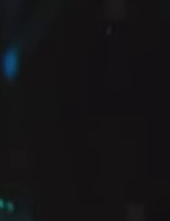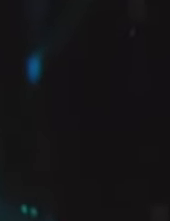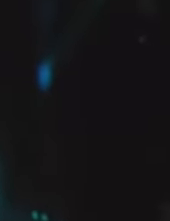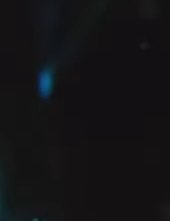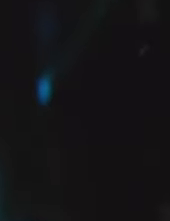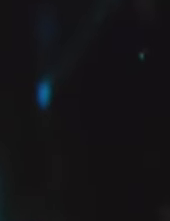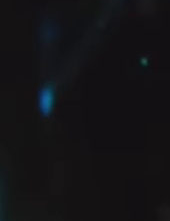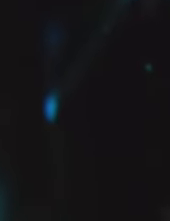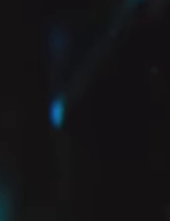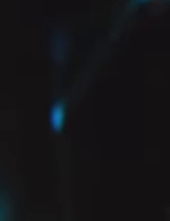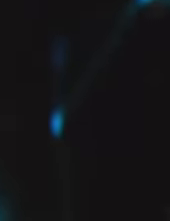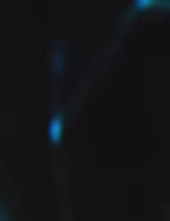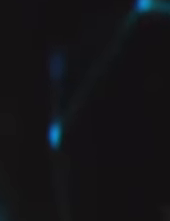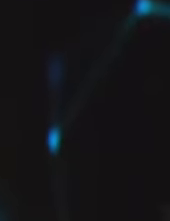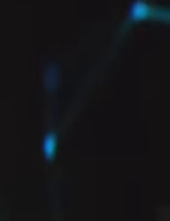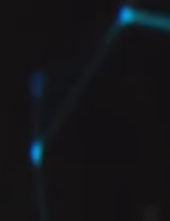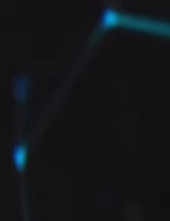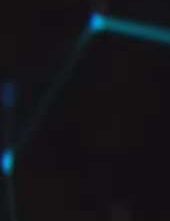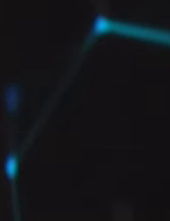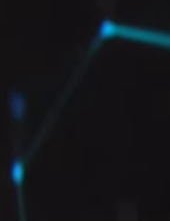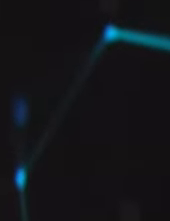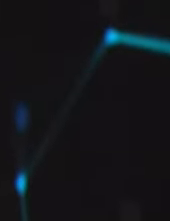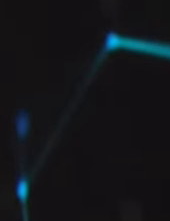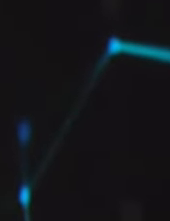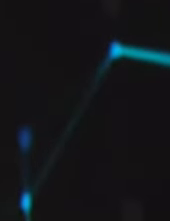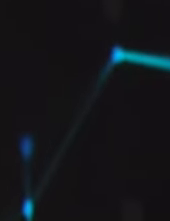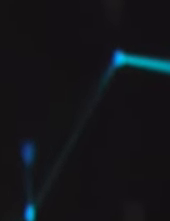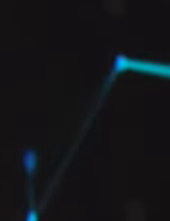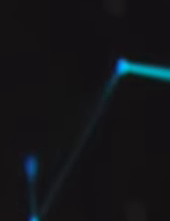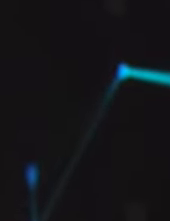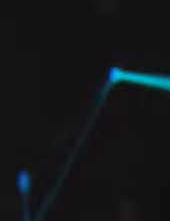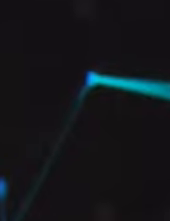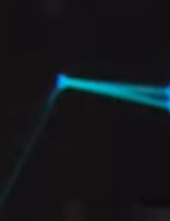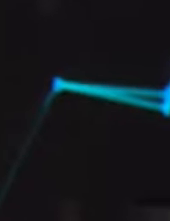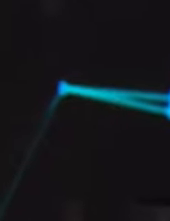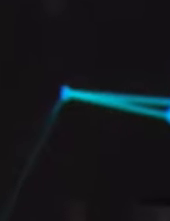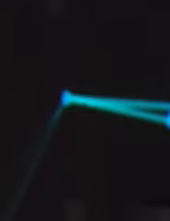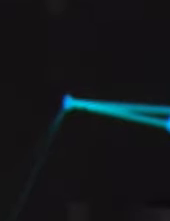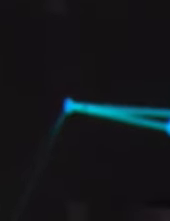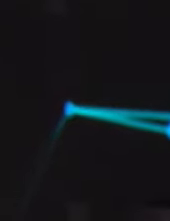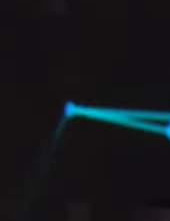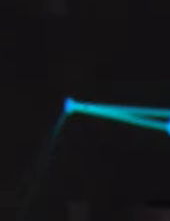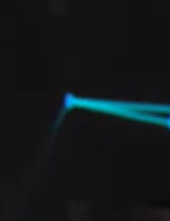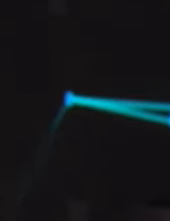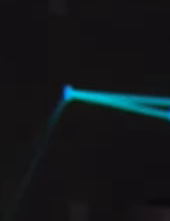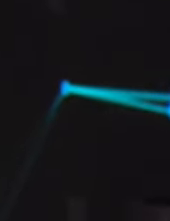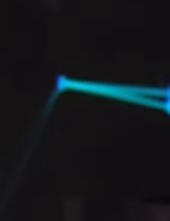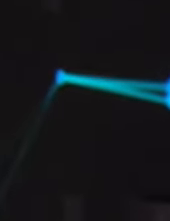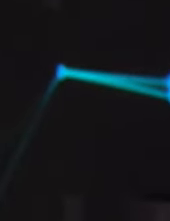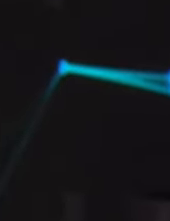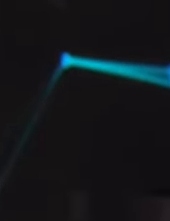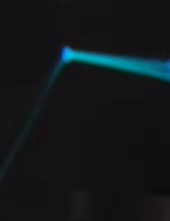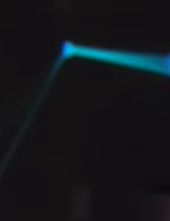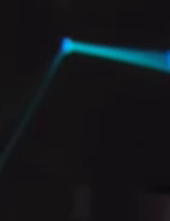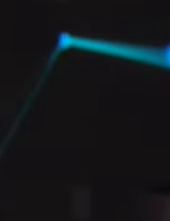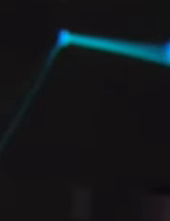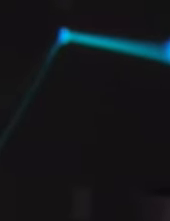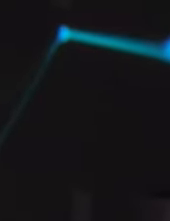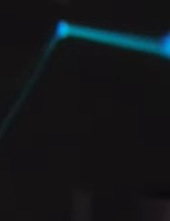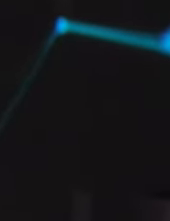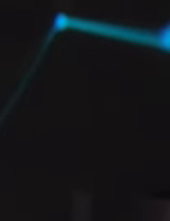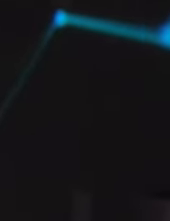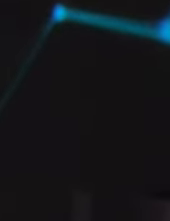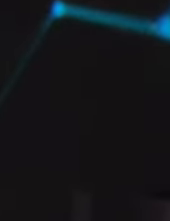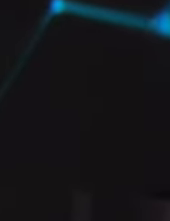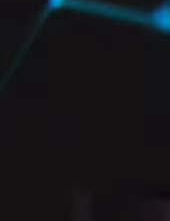pronto seguimos recibiendo a nuestros estupendos invitados tenemos invitados que han viajado desde muy lejos vamos a seguir hablando en